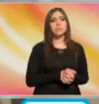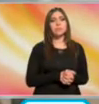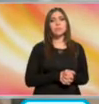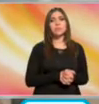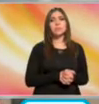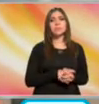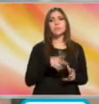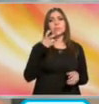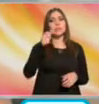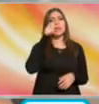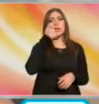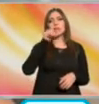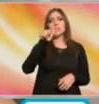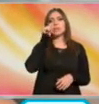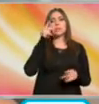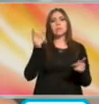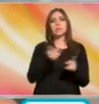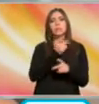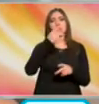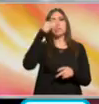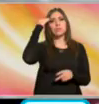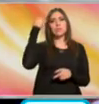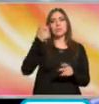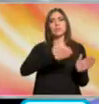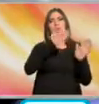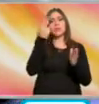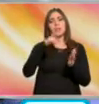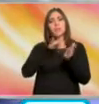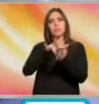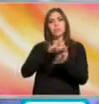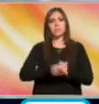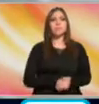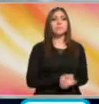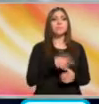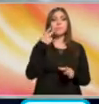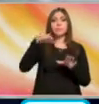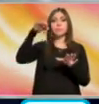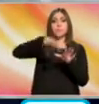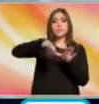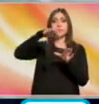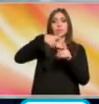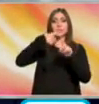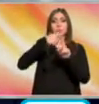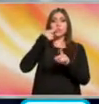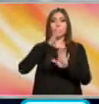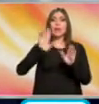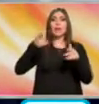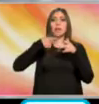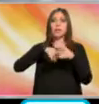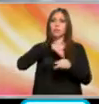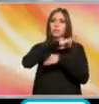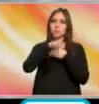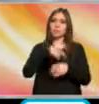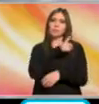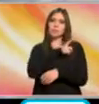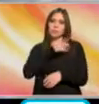pasa por esta etapa de necesitar solidaridad de alguien. La colecta de la Cruz Roja ya está en marcha. Seamos solidarios.